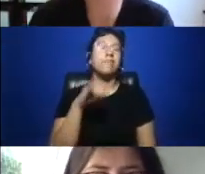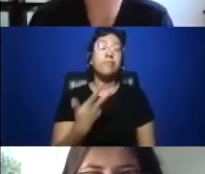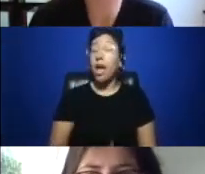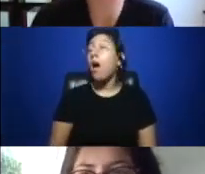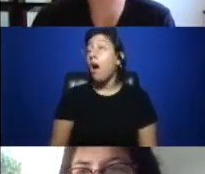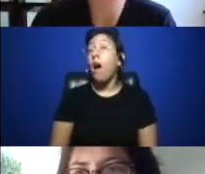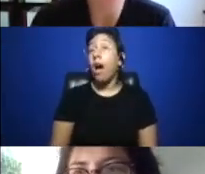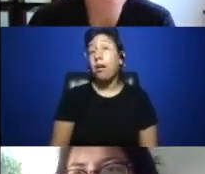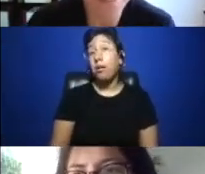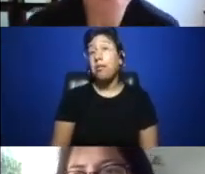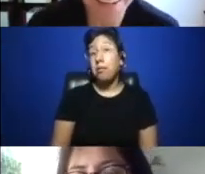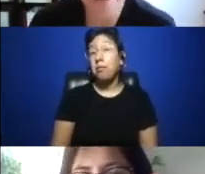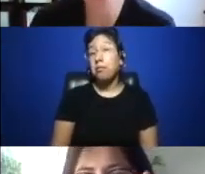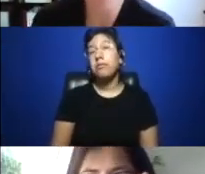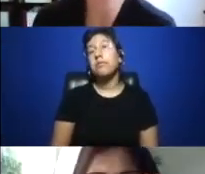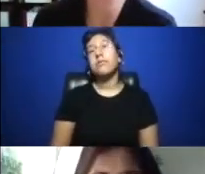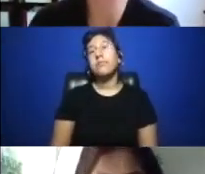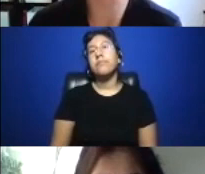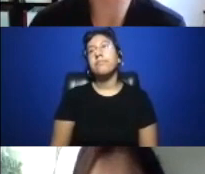Y se comenzamos ahí.